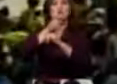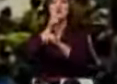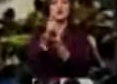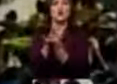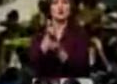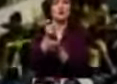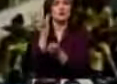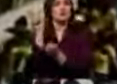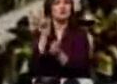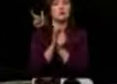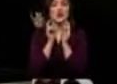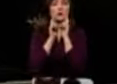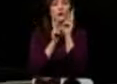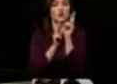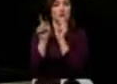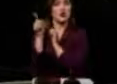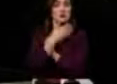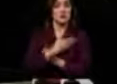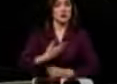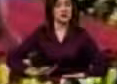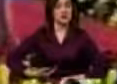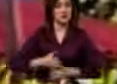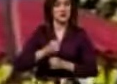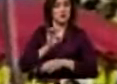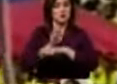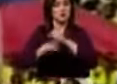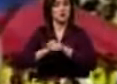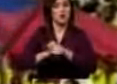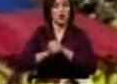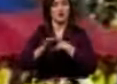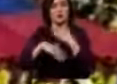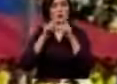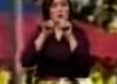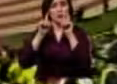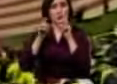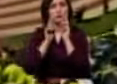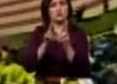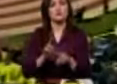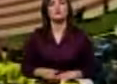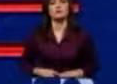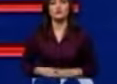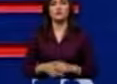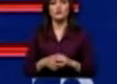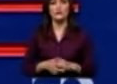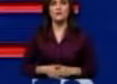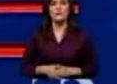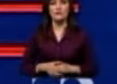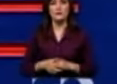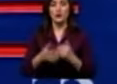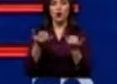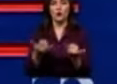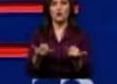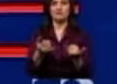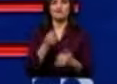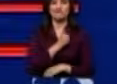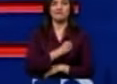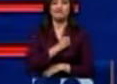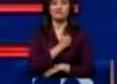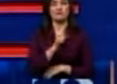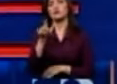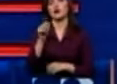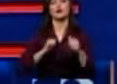entradas, responder a Carlos Villacís y a todas las preguntas. Carlos Acoto, 24 horas. Y ahora otro hecho lamentable. El